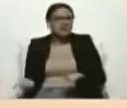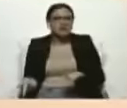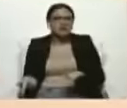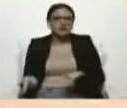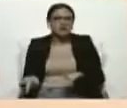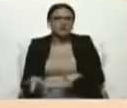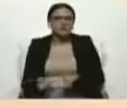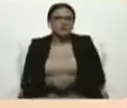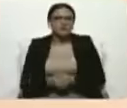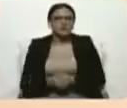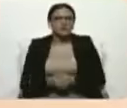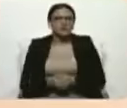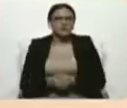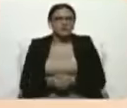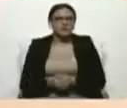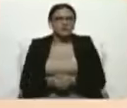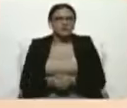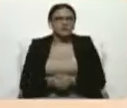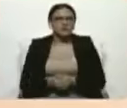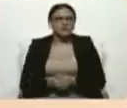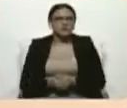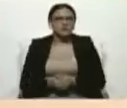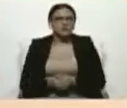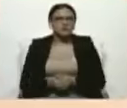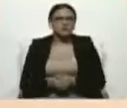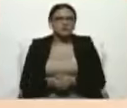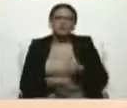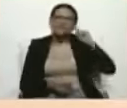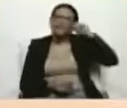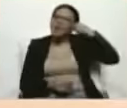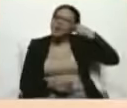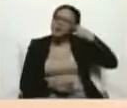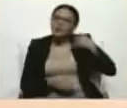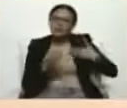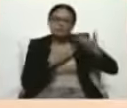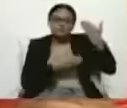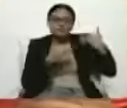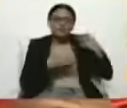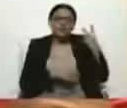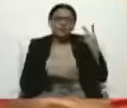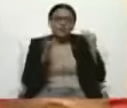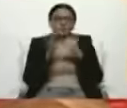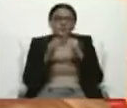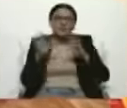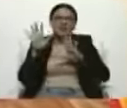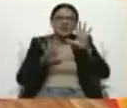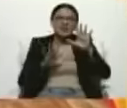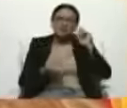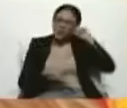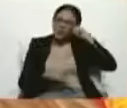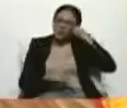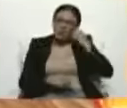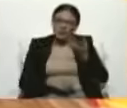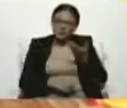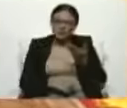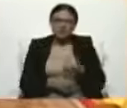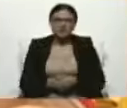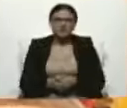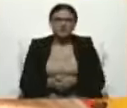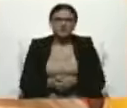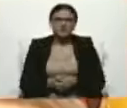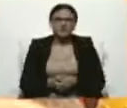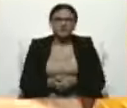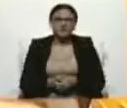Acordémonos del año 2015. ¿Cuántos artistas se fueron de